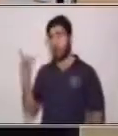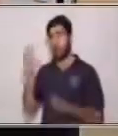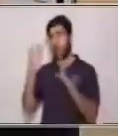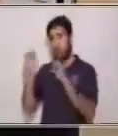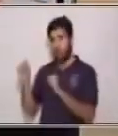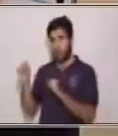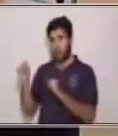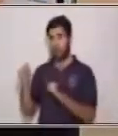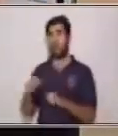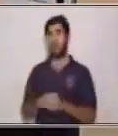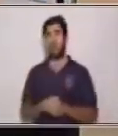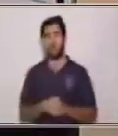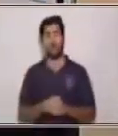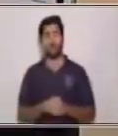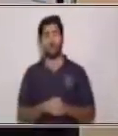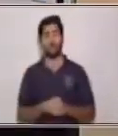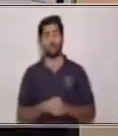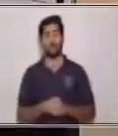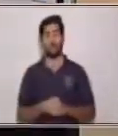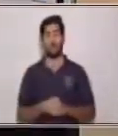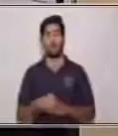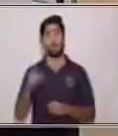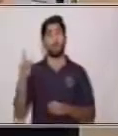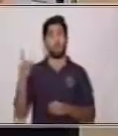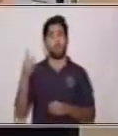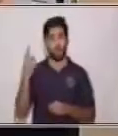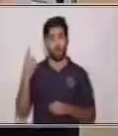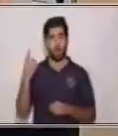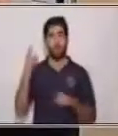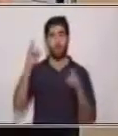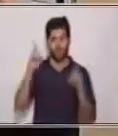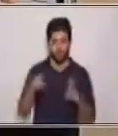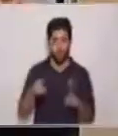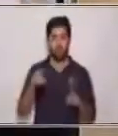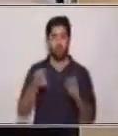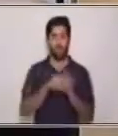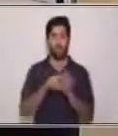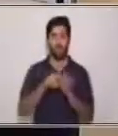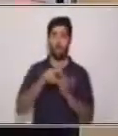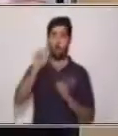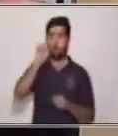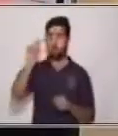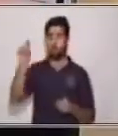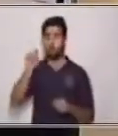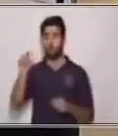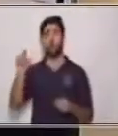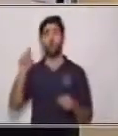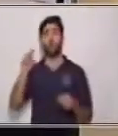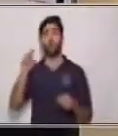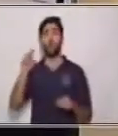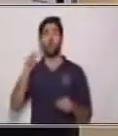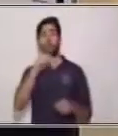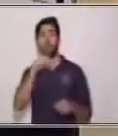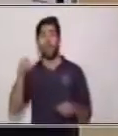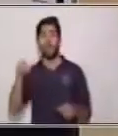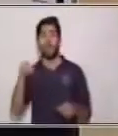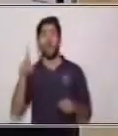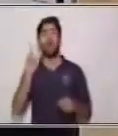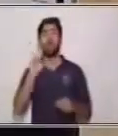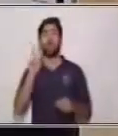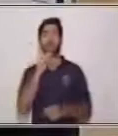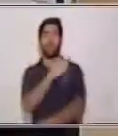que deben de ir los datos de la institución médica a la que acudimos. Eso es